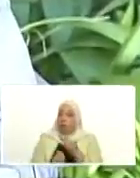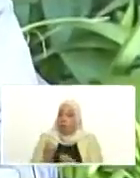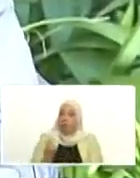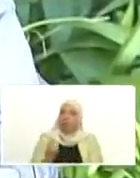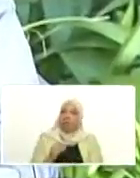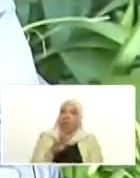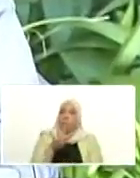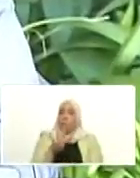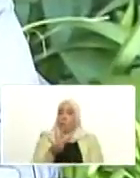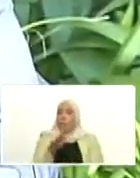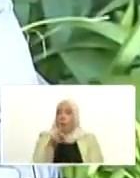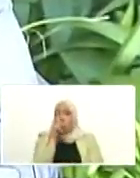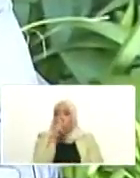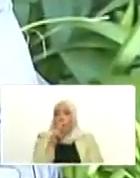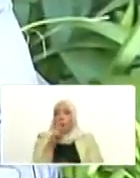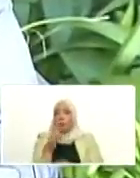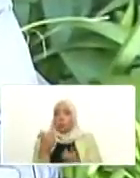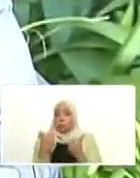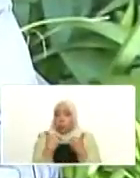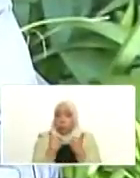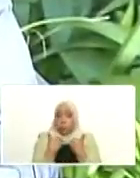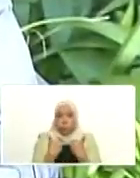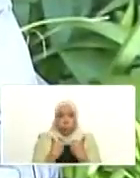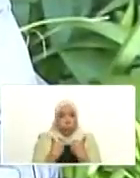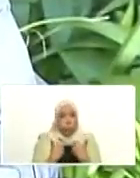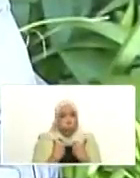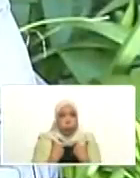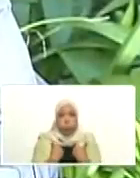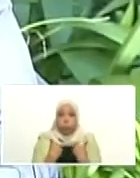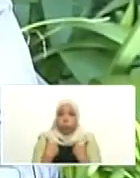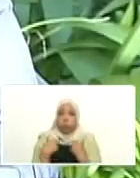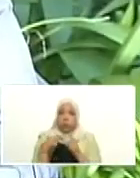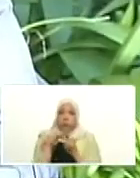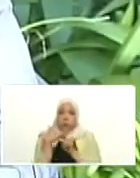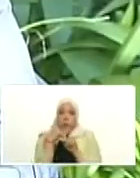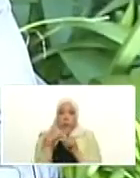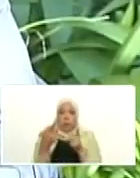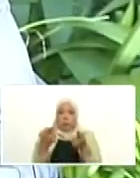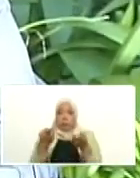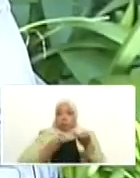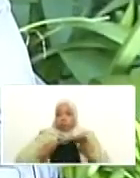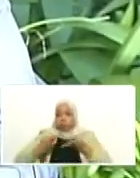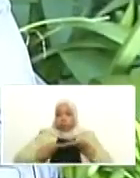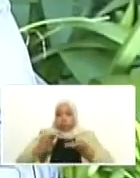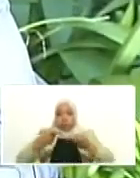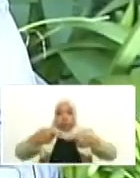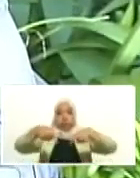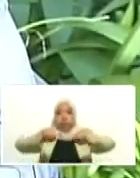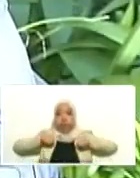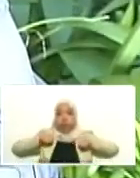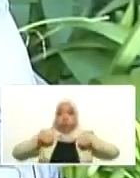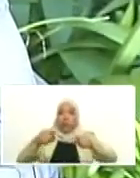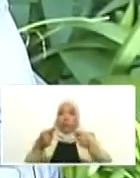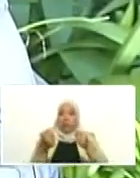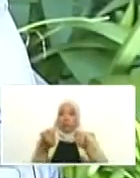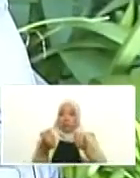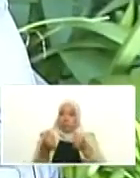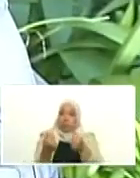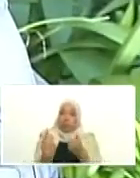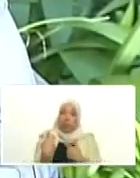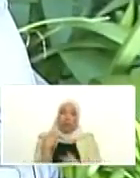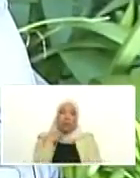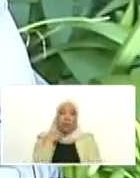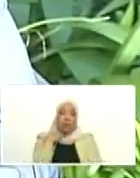de los más duros por las sanciones criminales, por el bloqueo, por la persecución, por los ataques económicos, por la